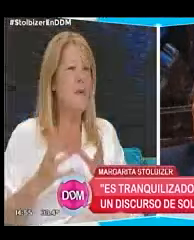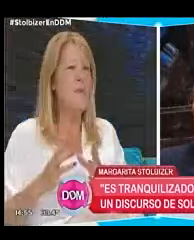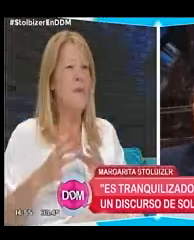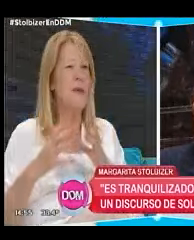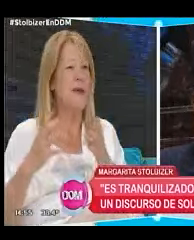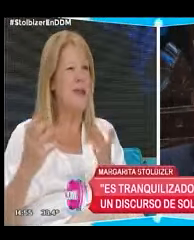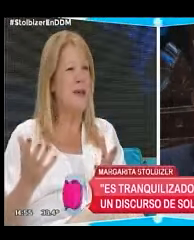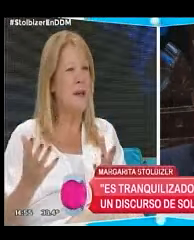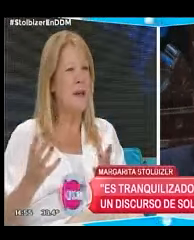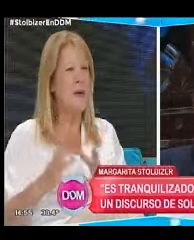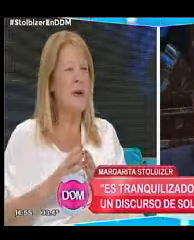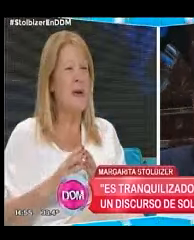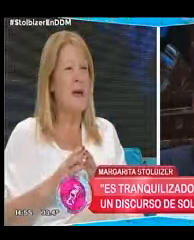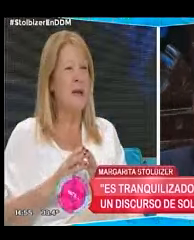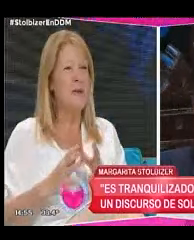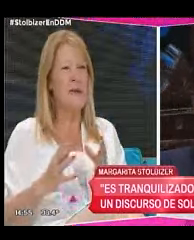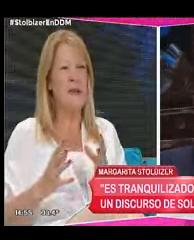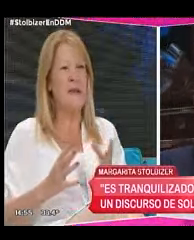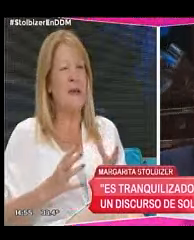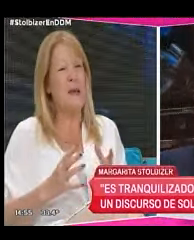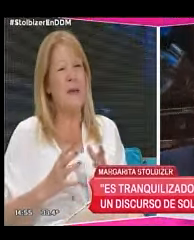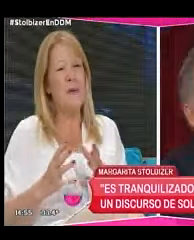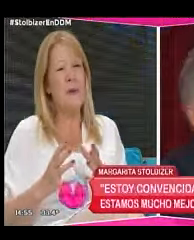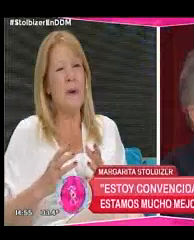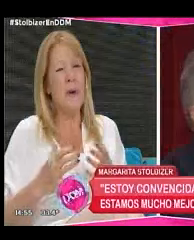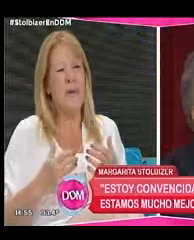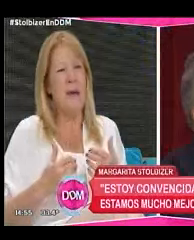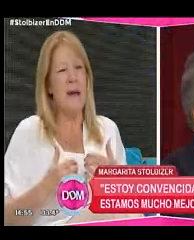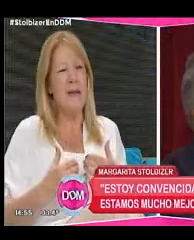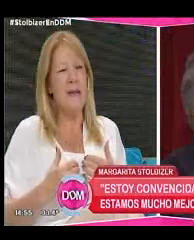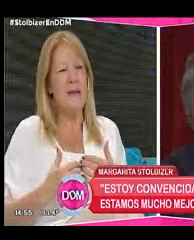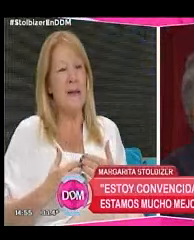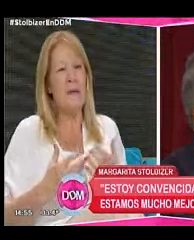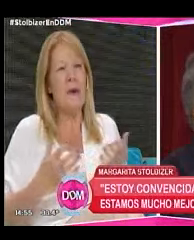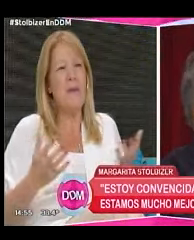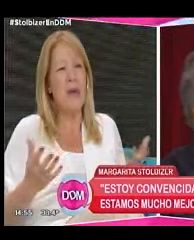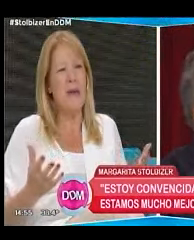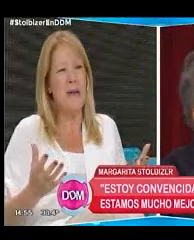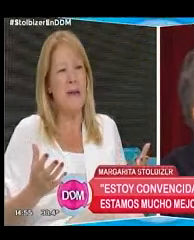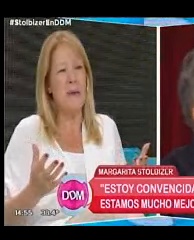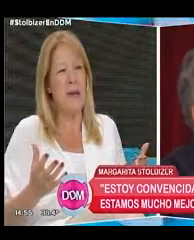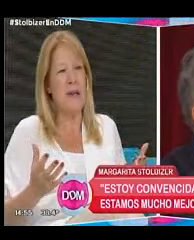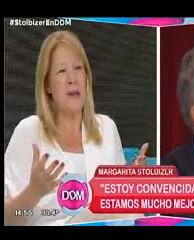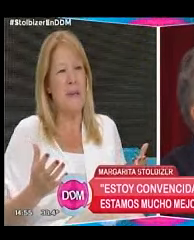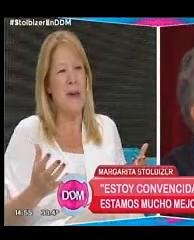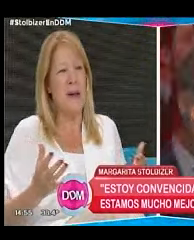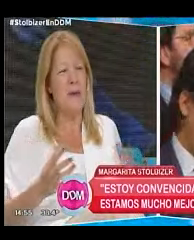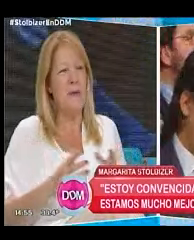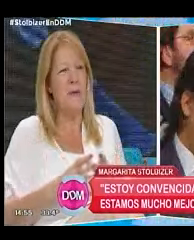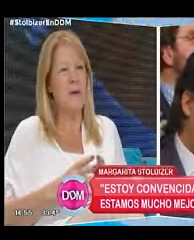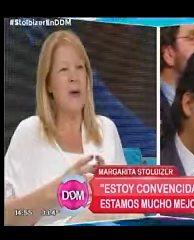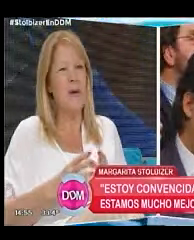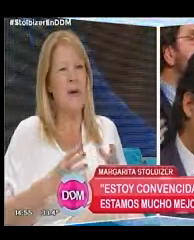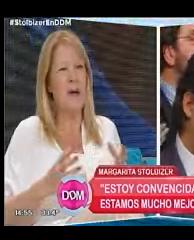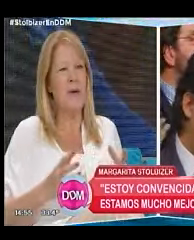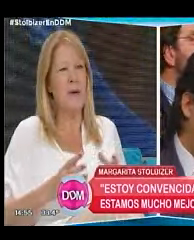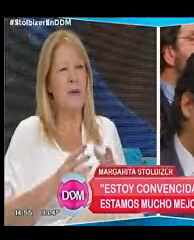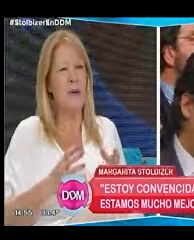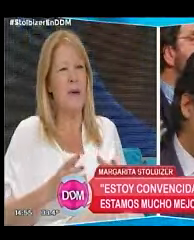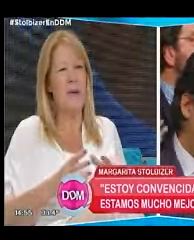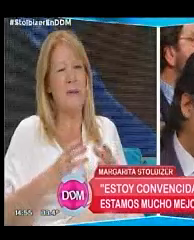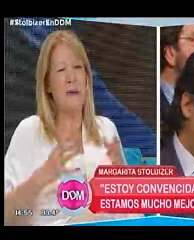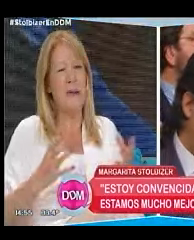un rumbo, un destino. Y entonces eso es lo que me hace decir, no hay una transición que haya terminado, no han